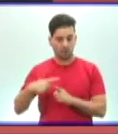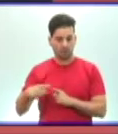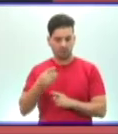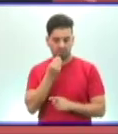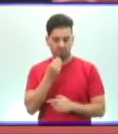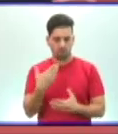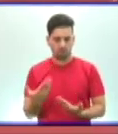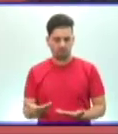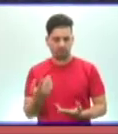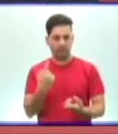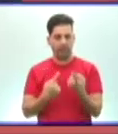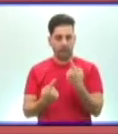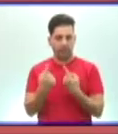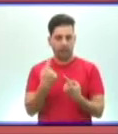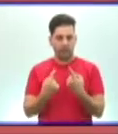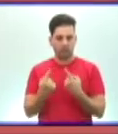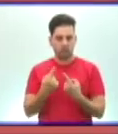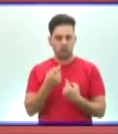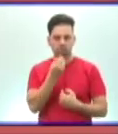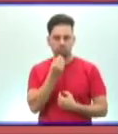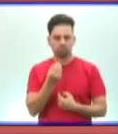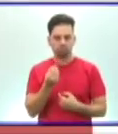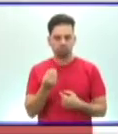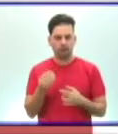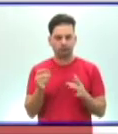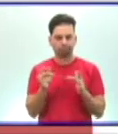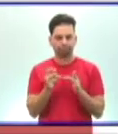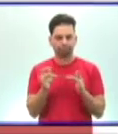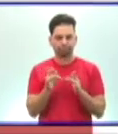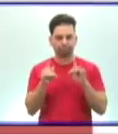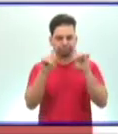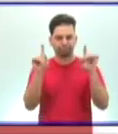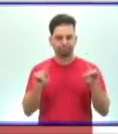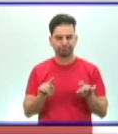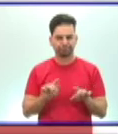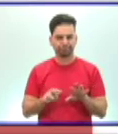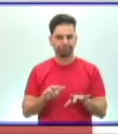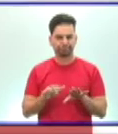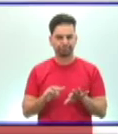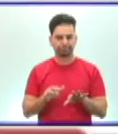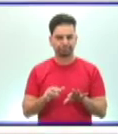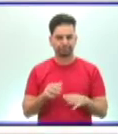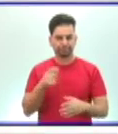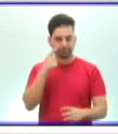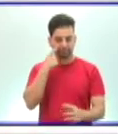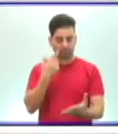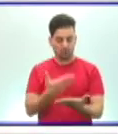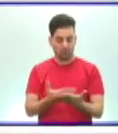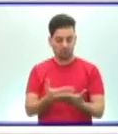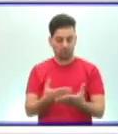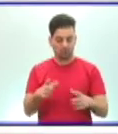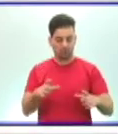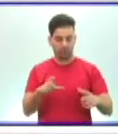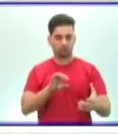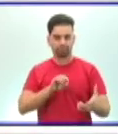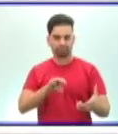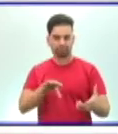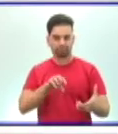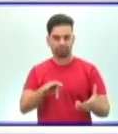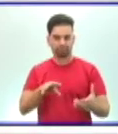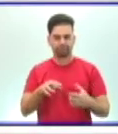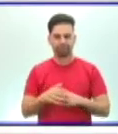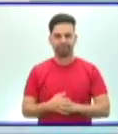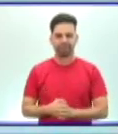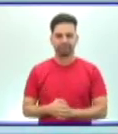en algunos modelos, de conectarlos a un computador para traspasar las imágenes digitalmente. Una duda muy común que surge con los microscopios